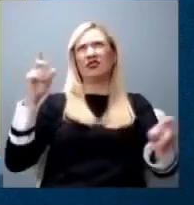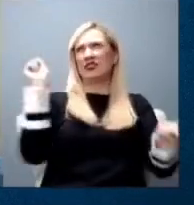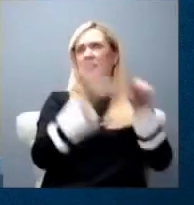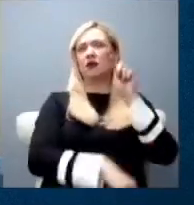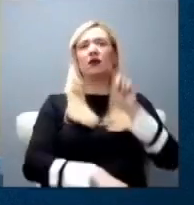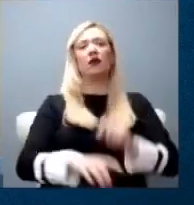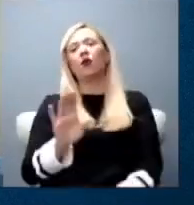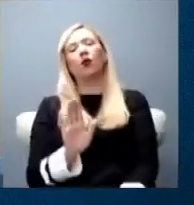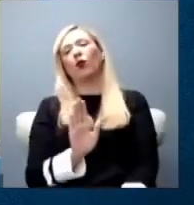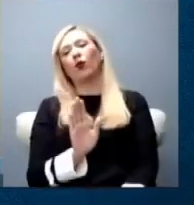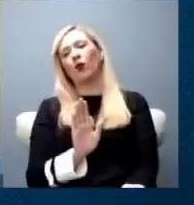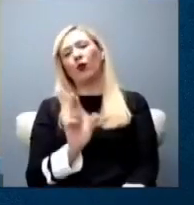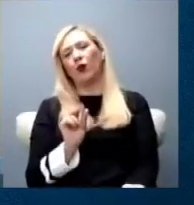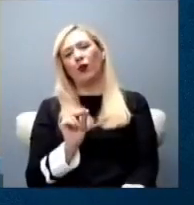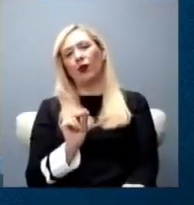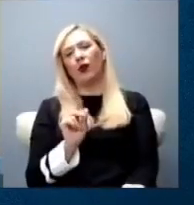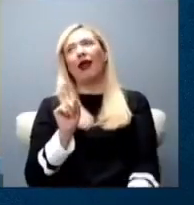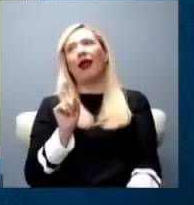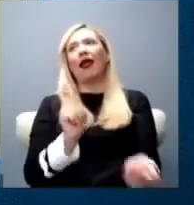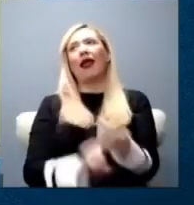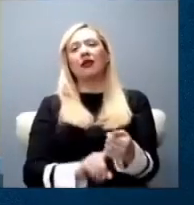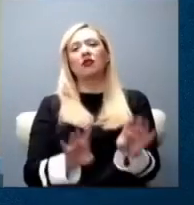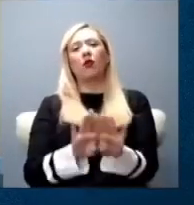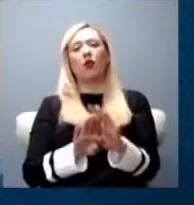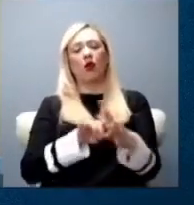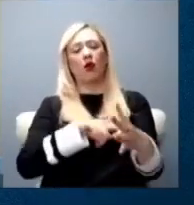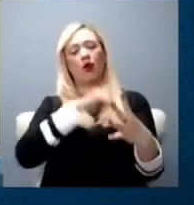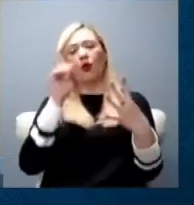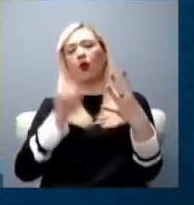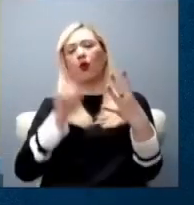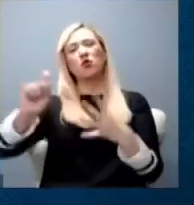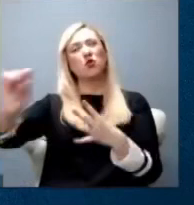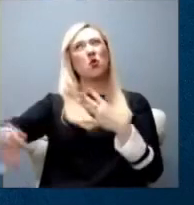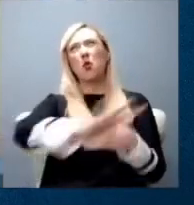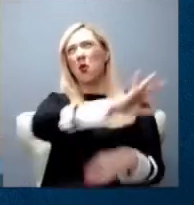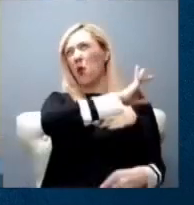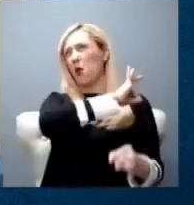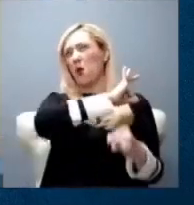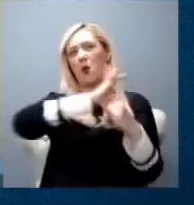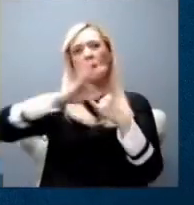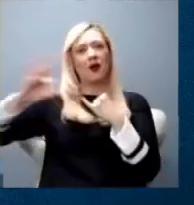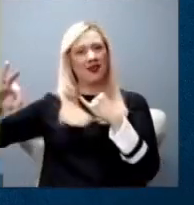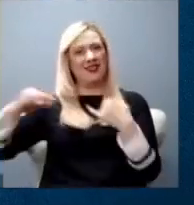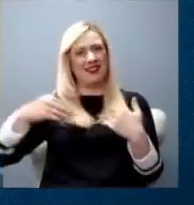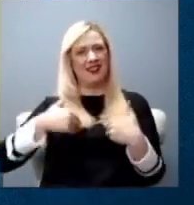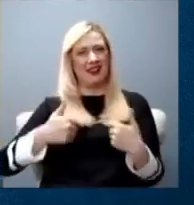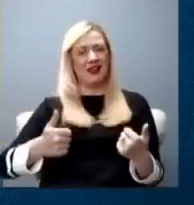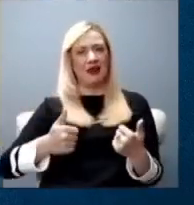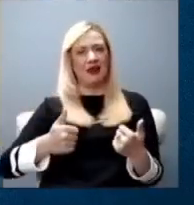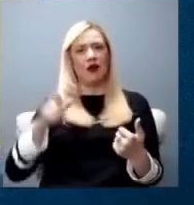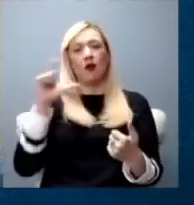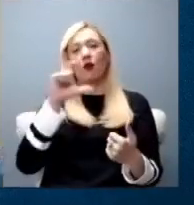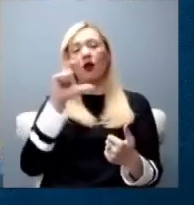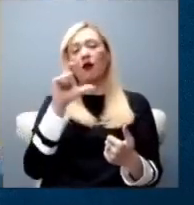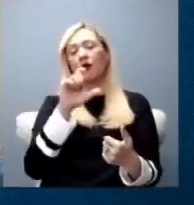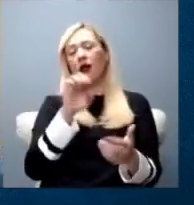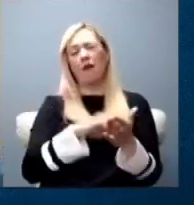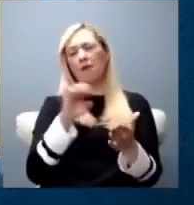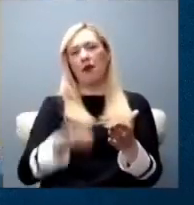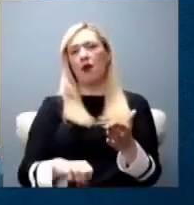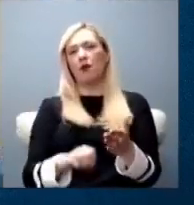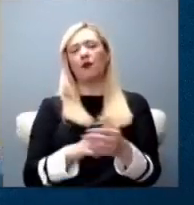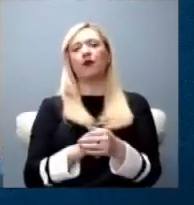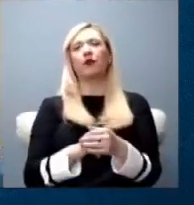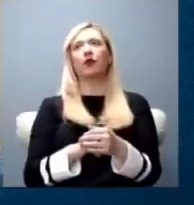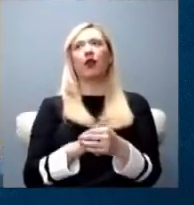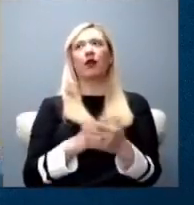ha desarrollado lo que se le conoce como la teoría de la cuarta instancia, en el sentido que lo que se ve, o digamos, la función que